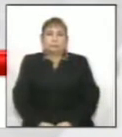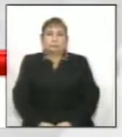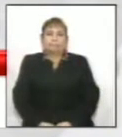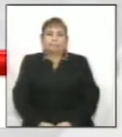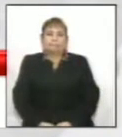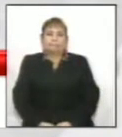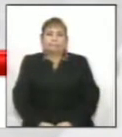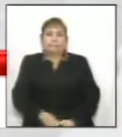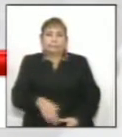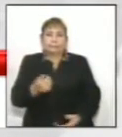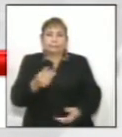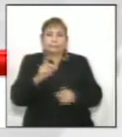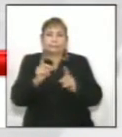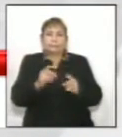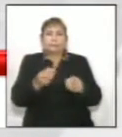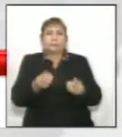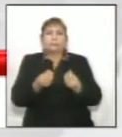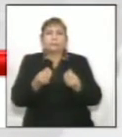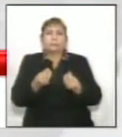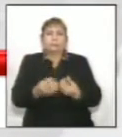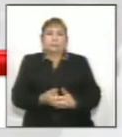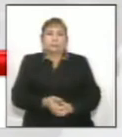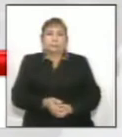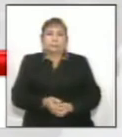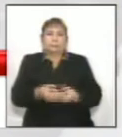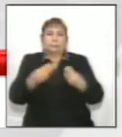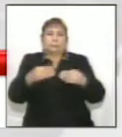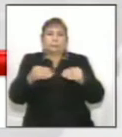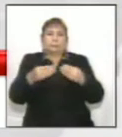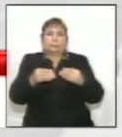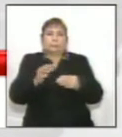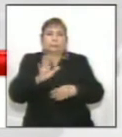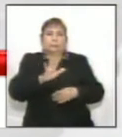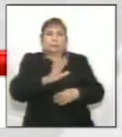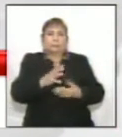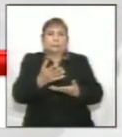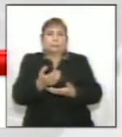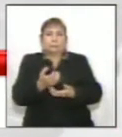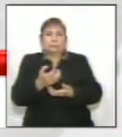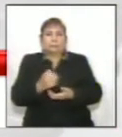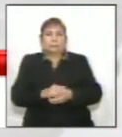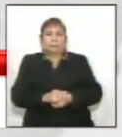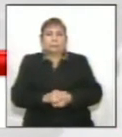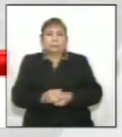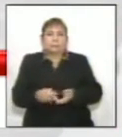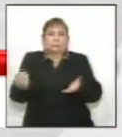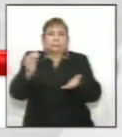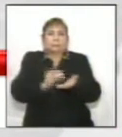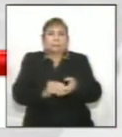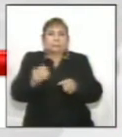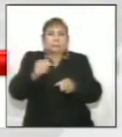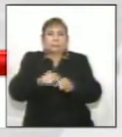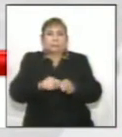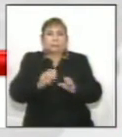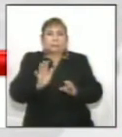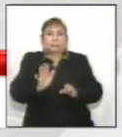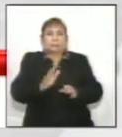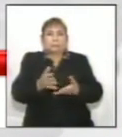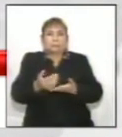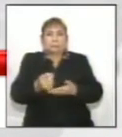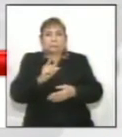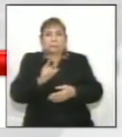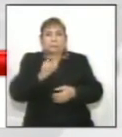Siguiente pregunta. ¿Cómo van a flexibilizar sus requerimientos para incluir a los agricultores que no